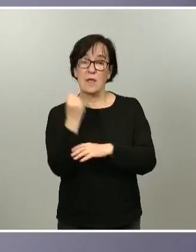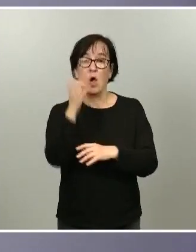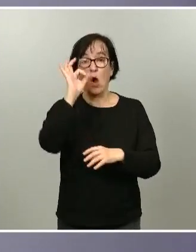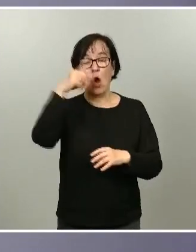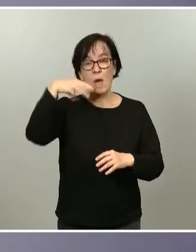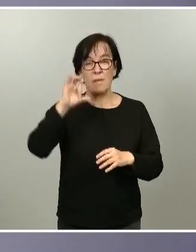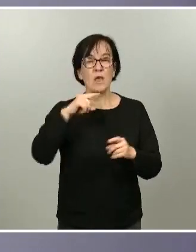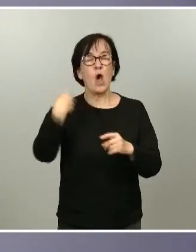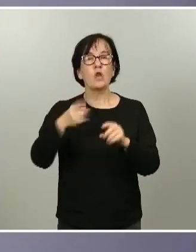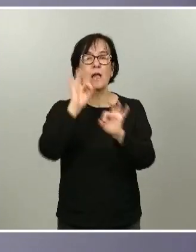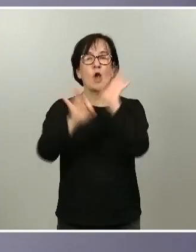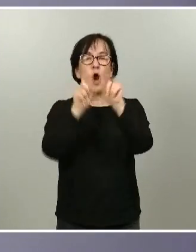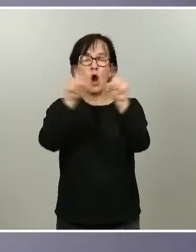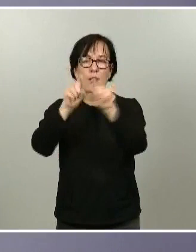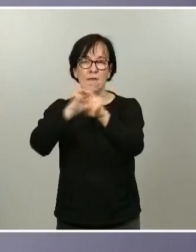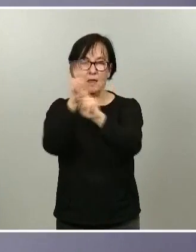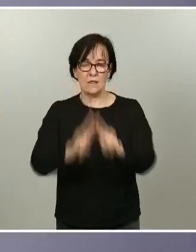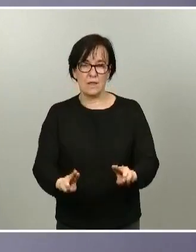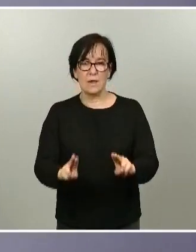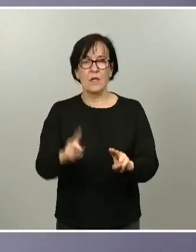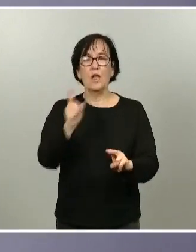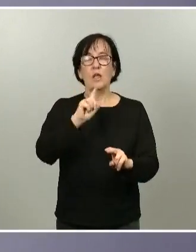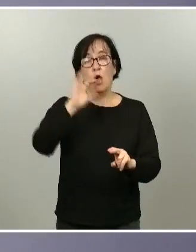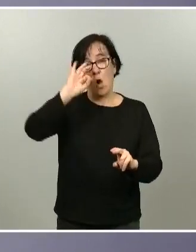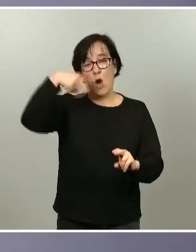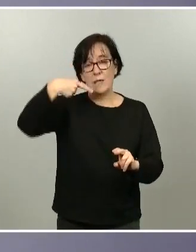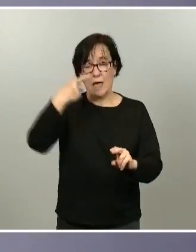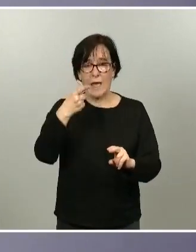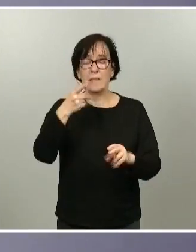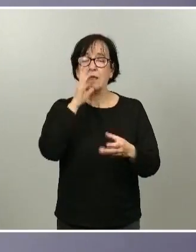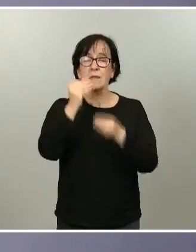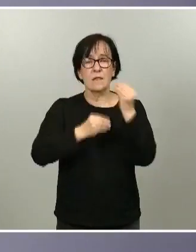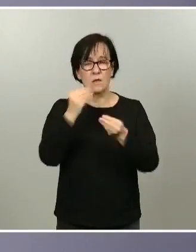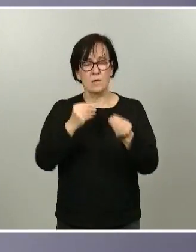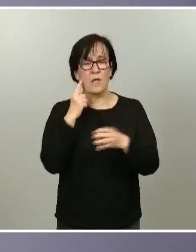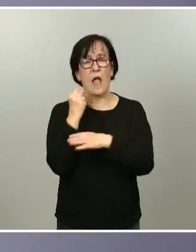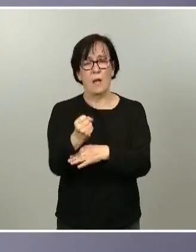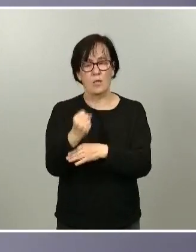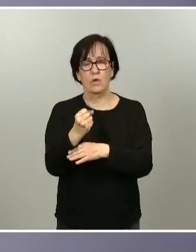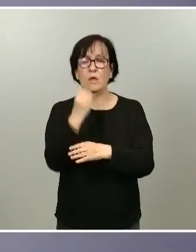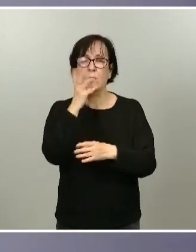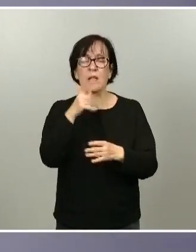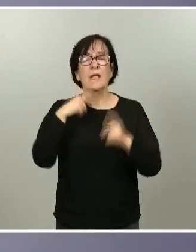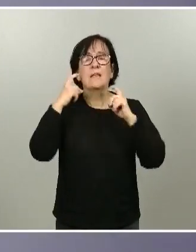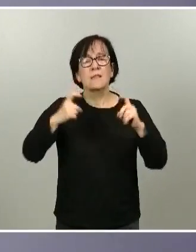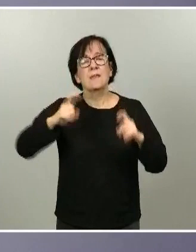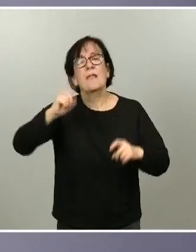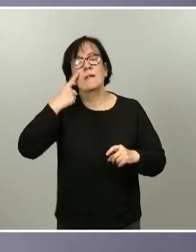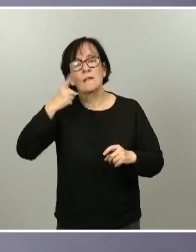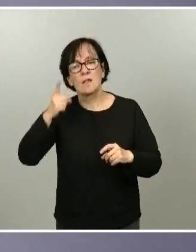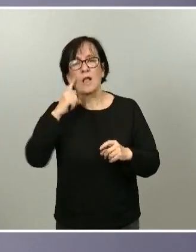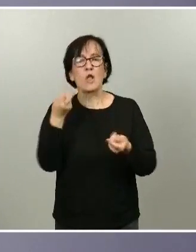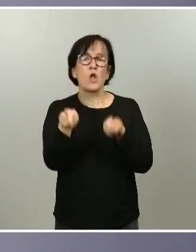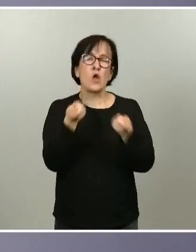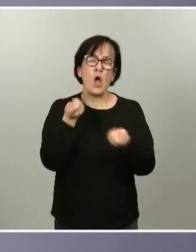organizaciones internacionales y organizaciones no gubernamentales están dando el mejor apoyo que se puede para tratar de identificar y controlar de la mejor